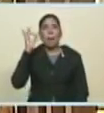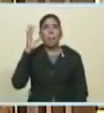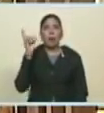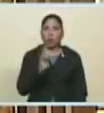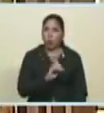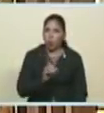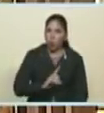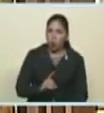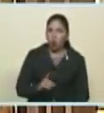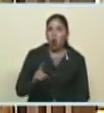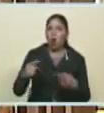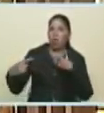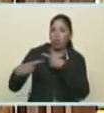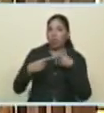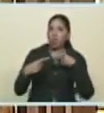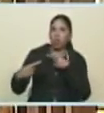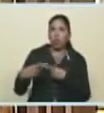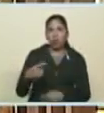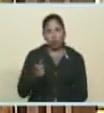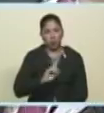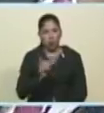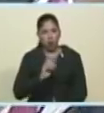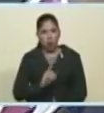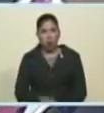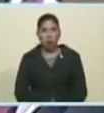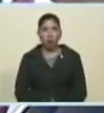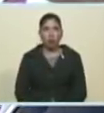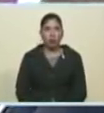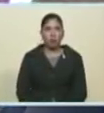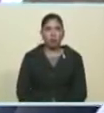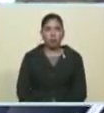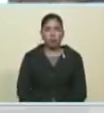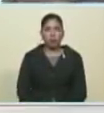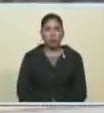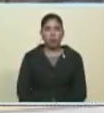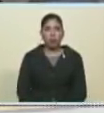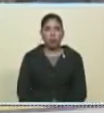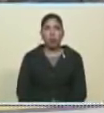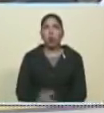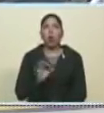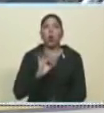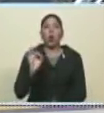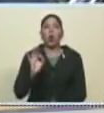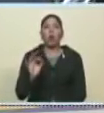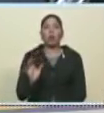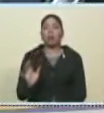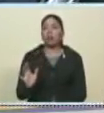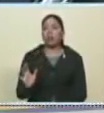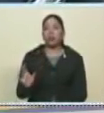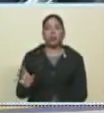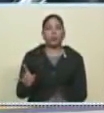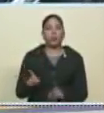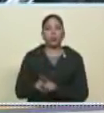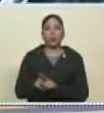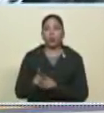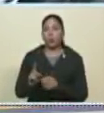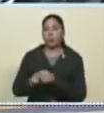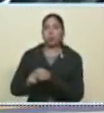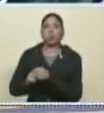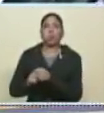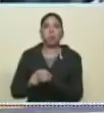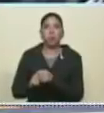altercado, no es a través del zarpazo, ni la dependencia política, ideológica